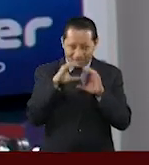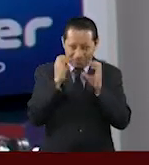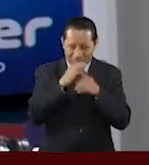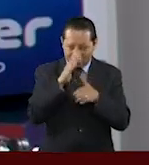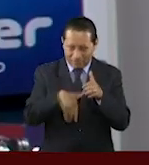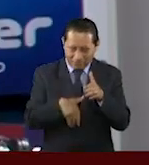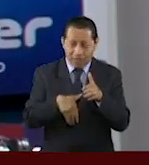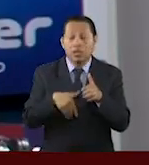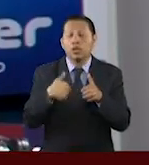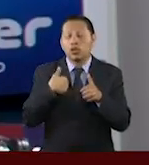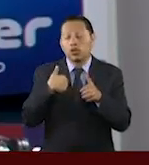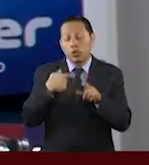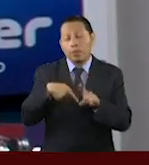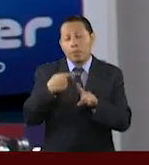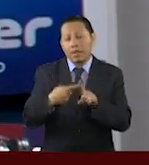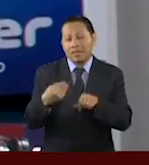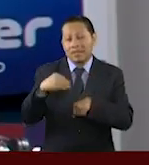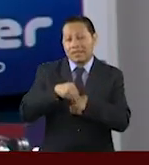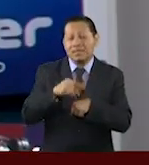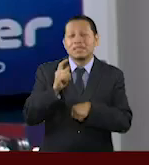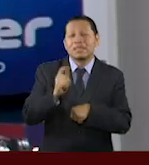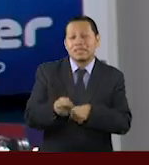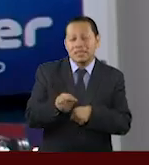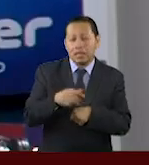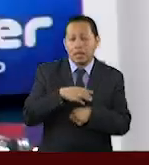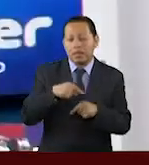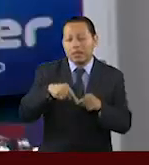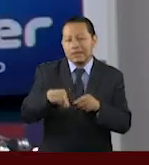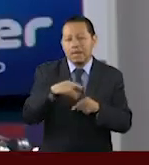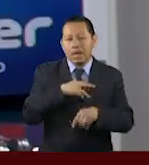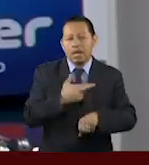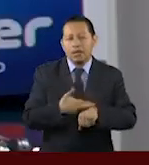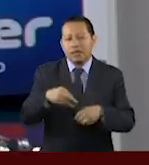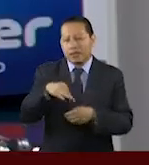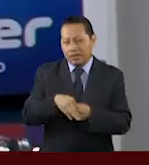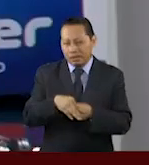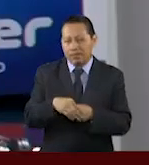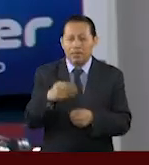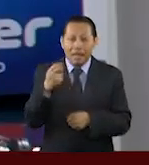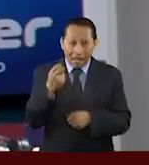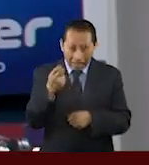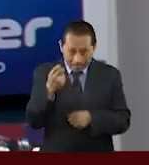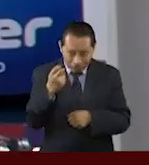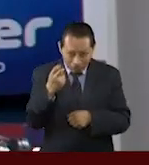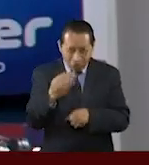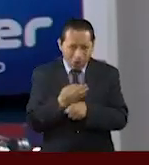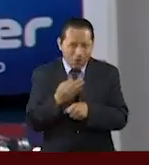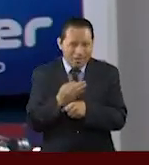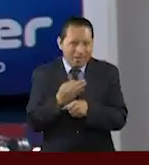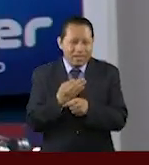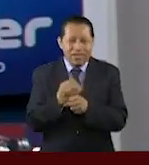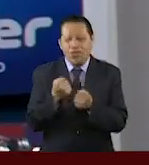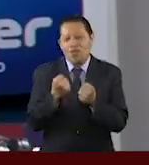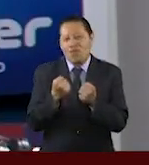que estamos en vísperas de un proceso electoral Esta efervescencia esta